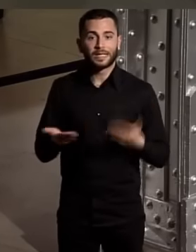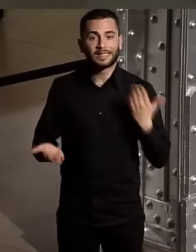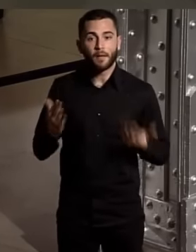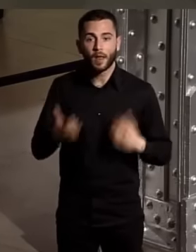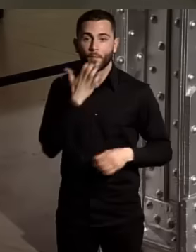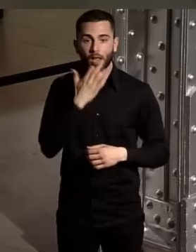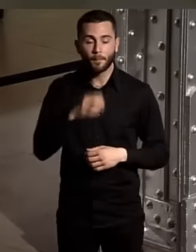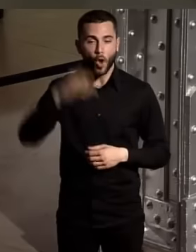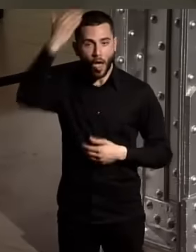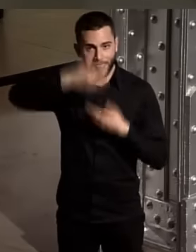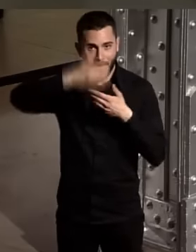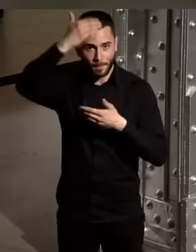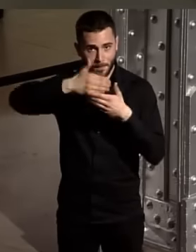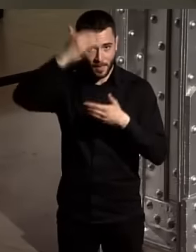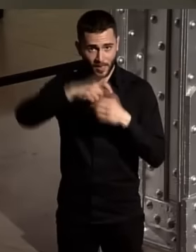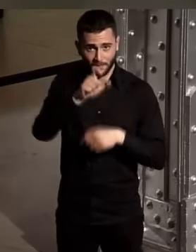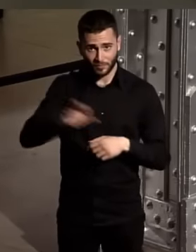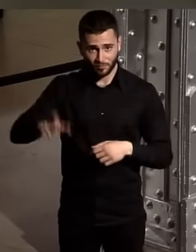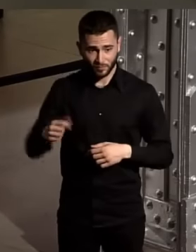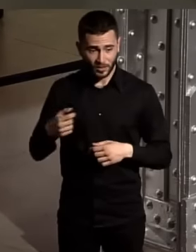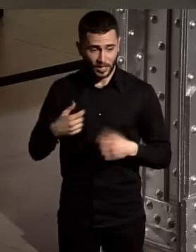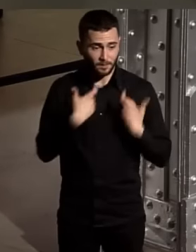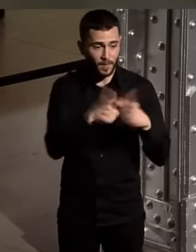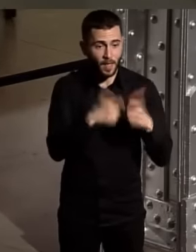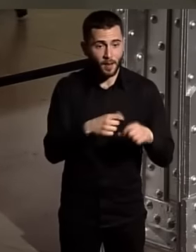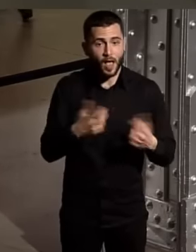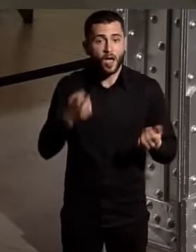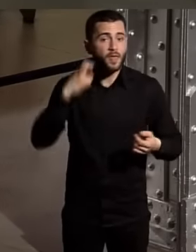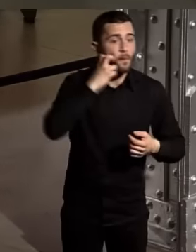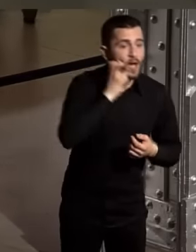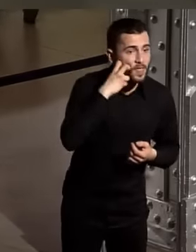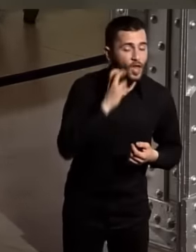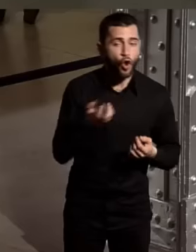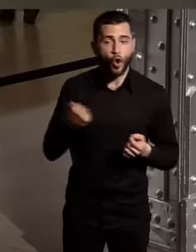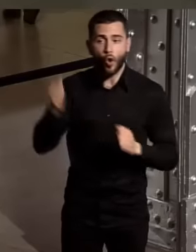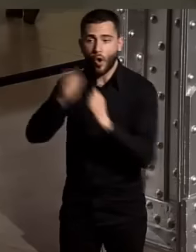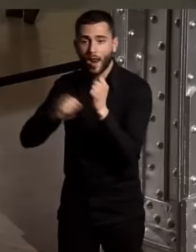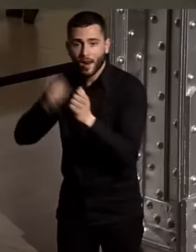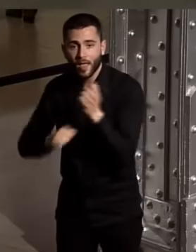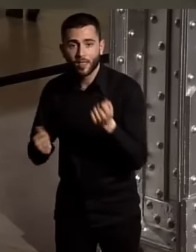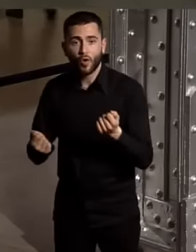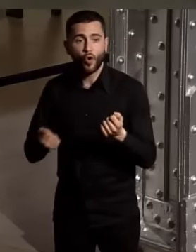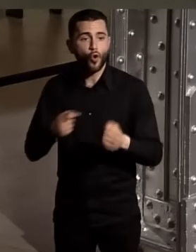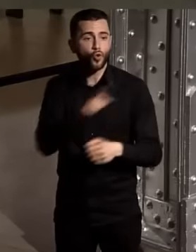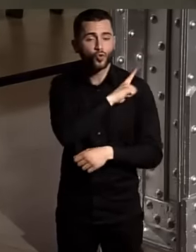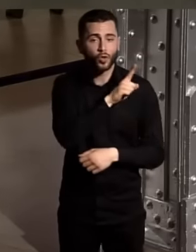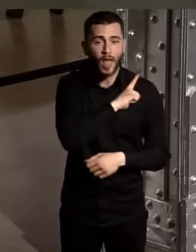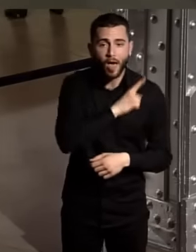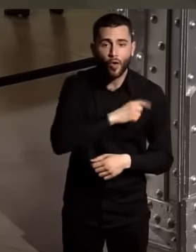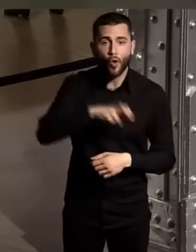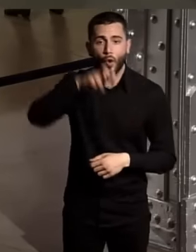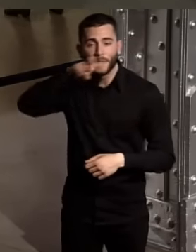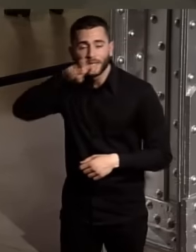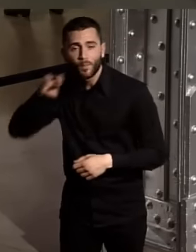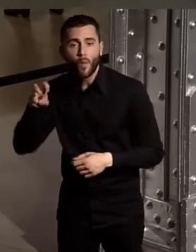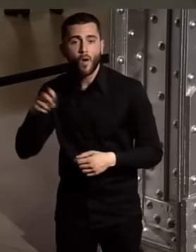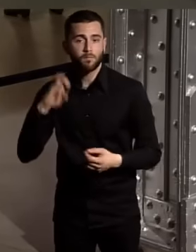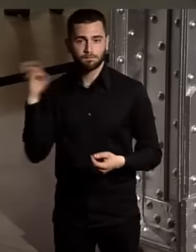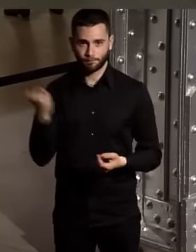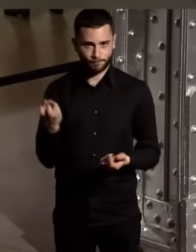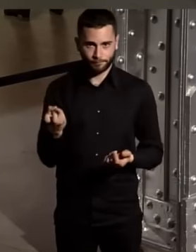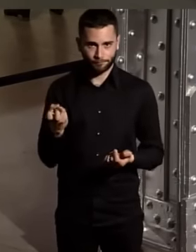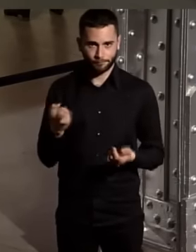gente estaba muy especializada tú eras zapatero O eras herrero o herrador o soldado o Obispo no O sea